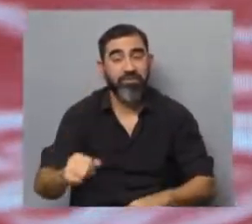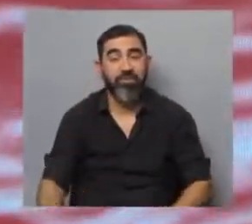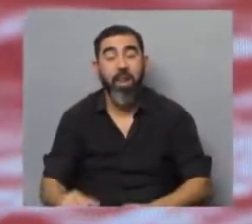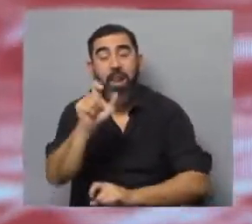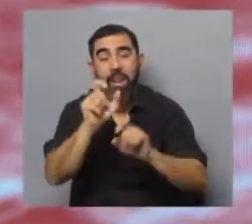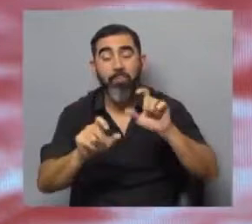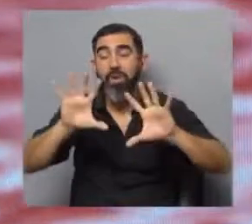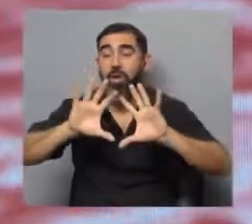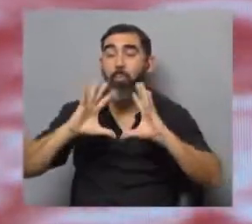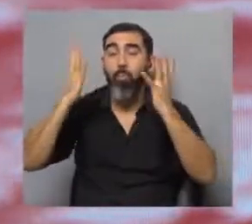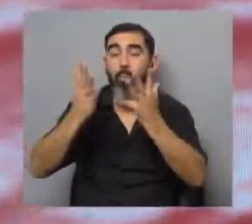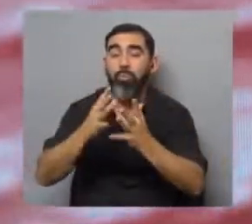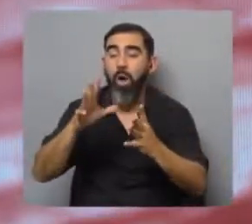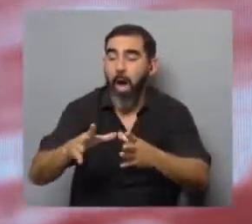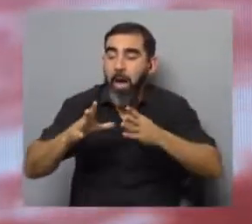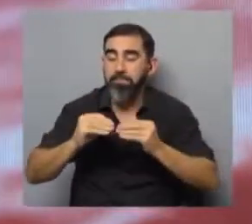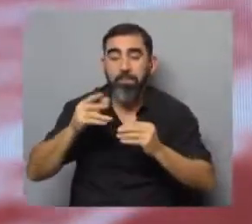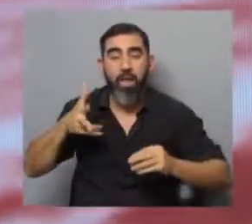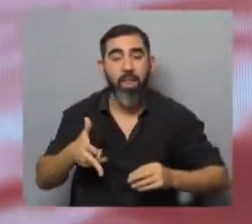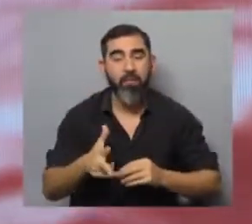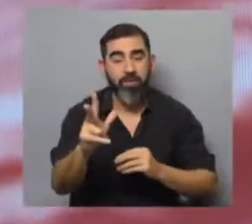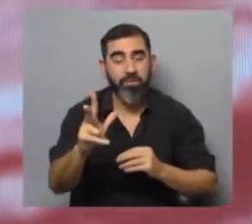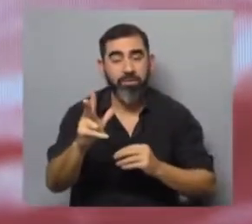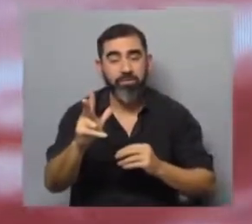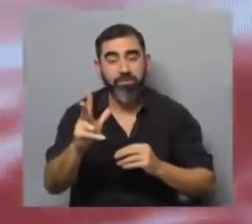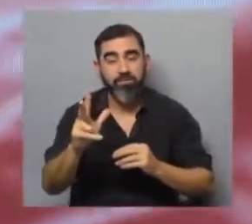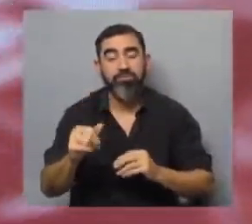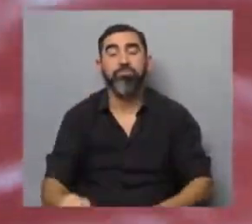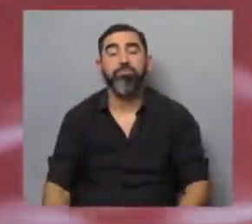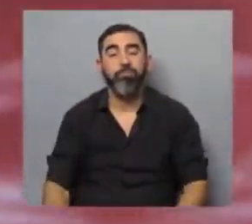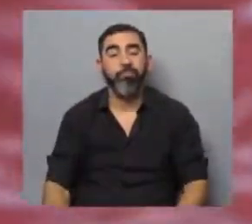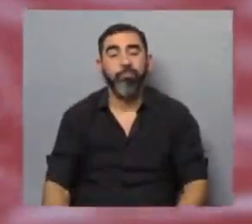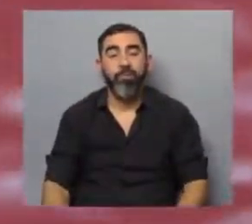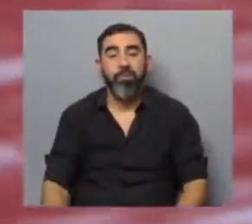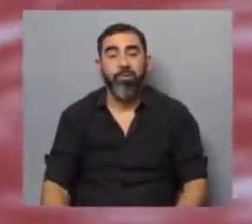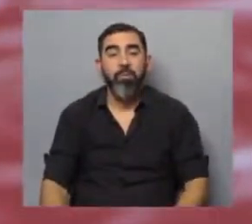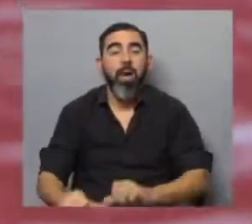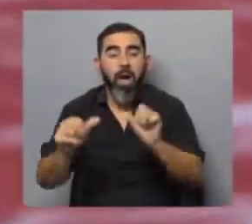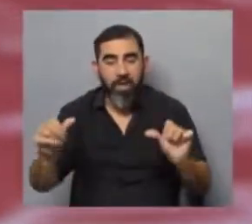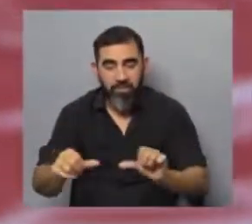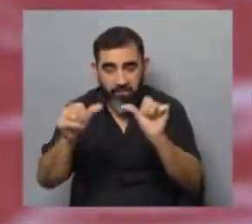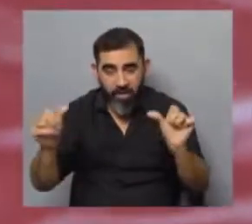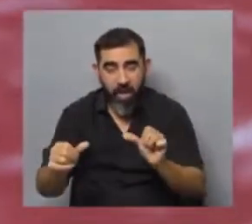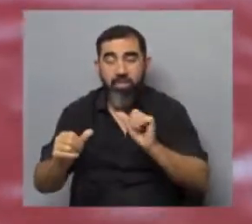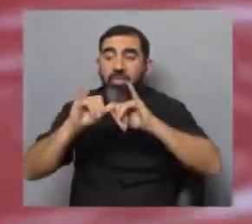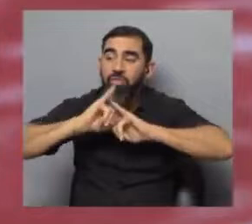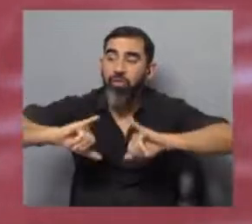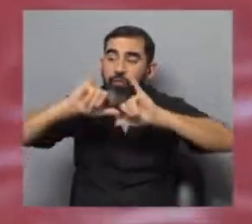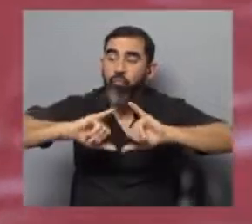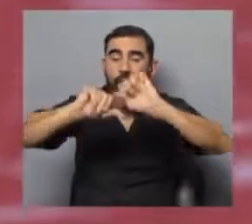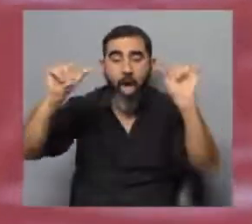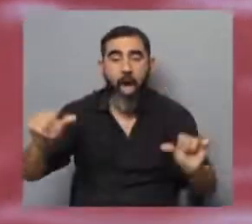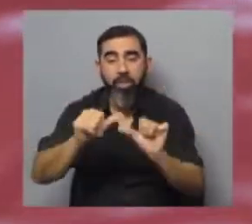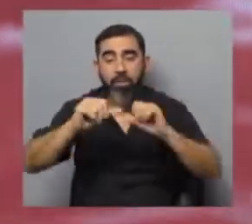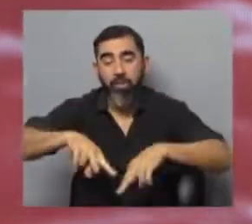gente en todo el mundo tomó esa fecha, digamos, como válida para hacer actividades y difundir las actividades